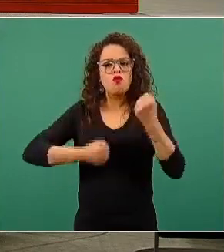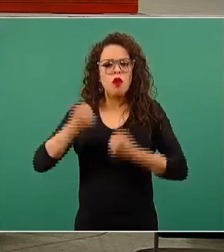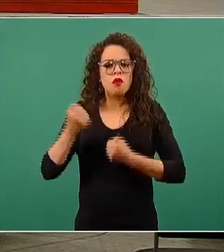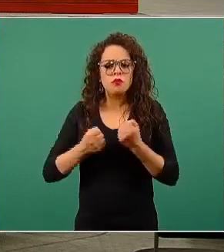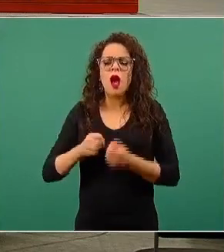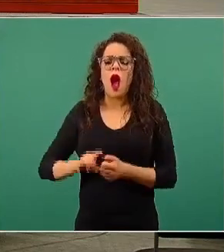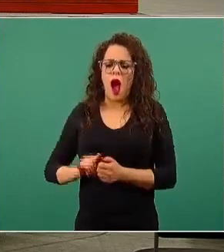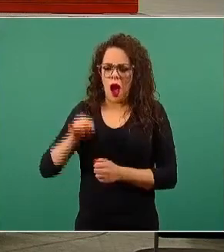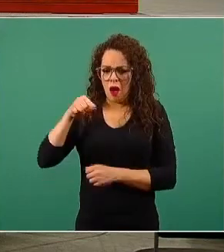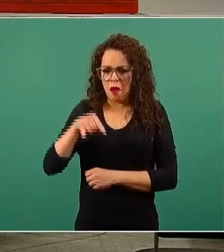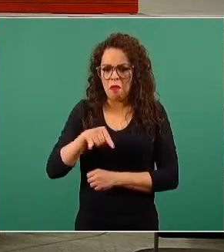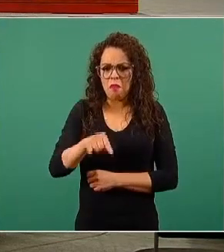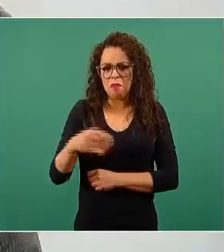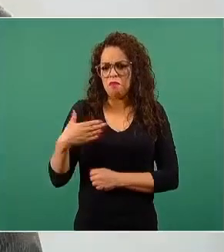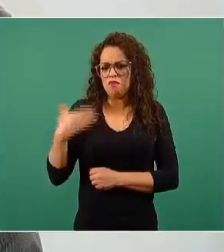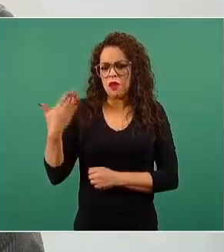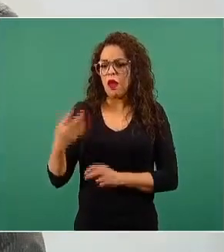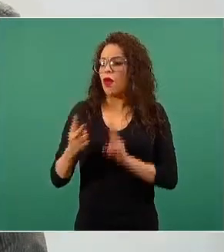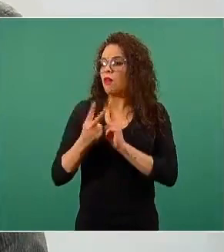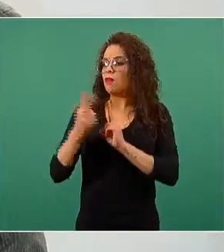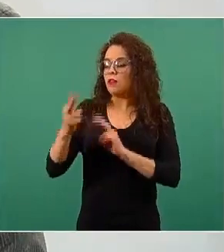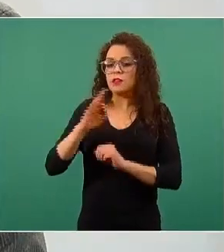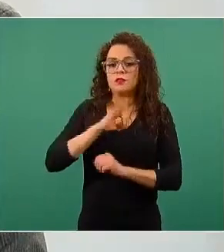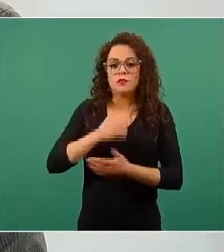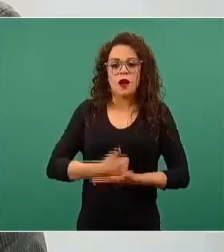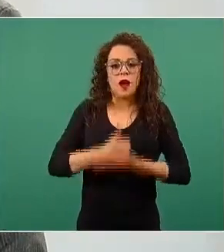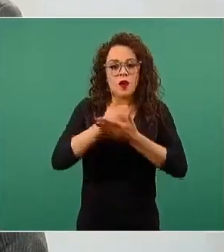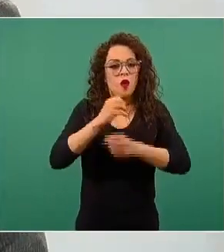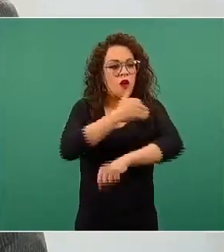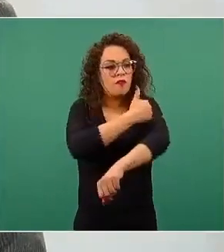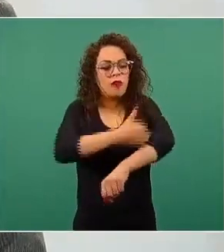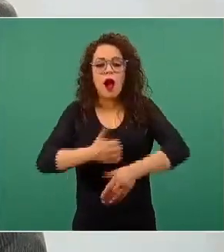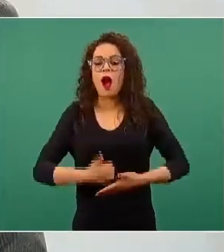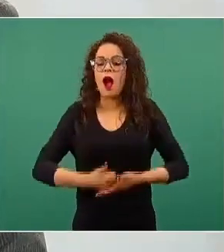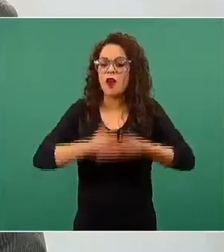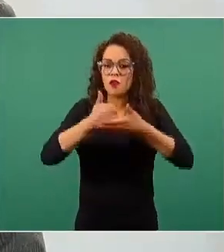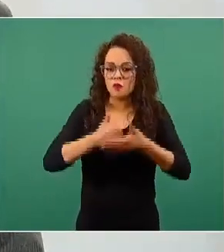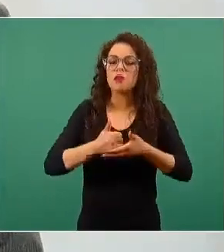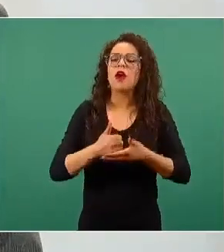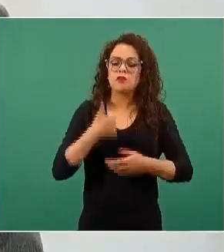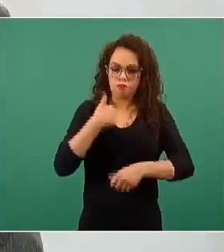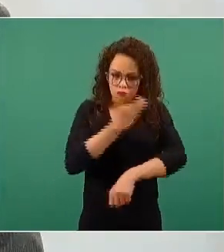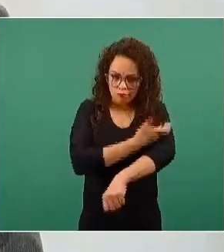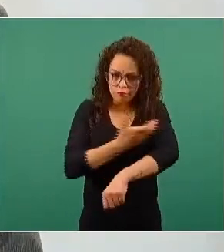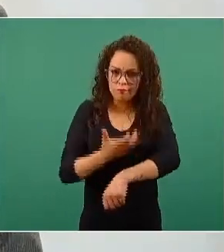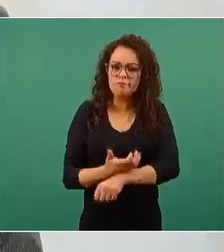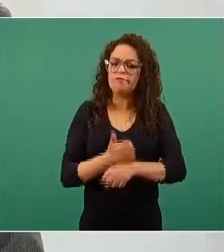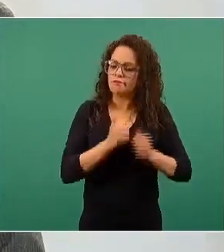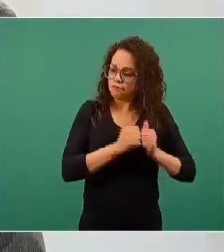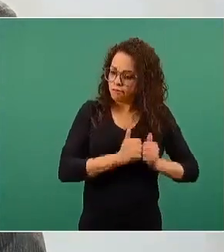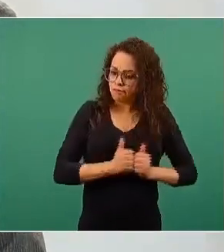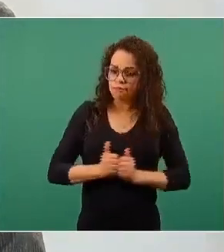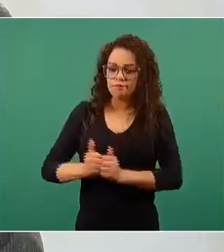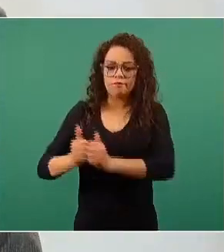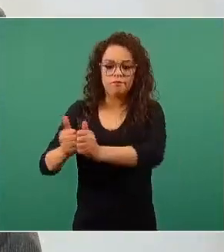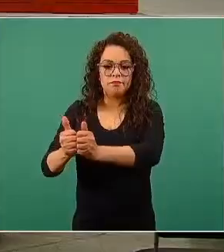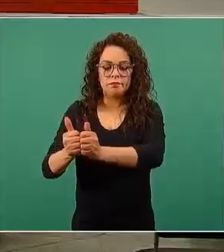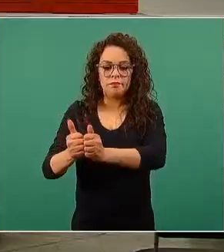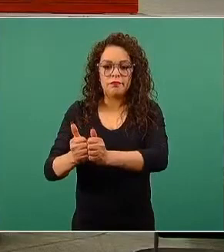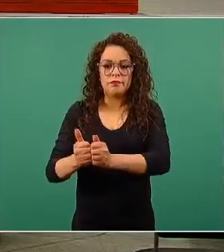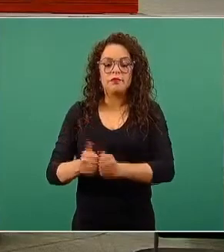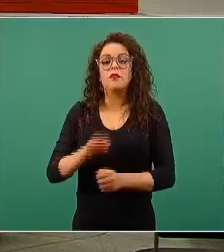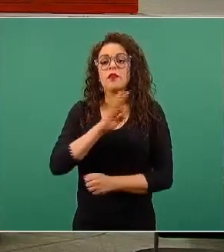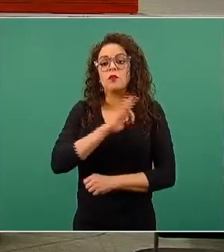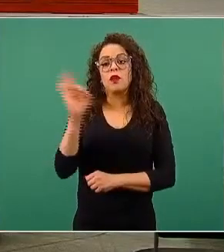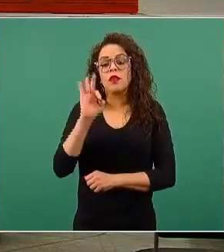subsecretario, entre vecinos se ayudan, entre familiares, para llevar a aquellas personas que pues a lo mejor pueden caminar, pero con un